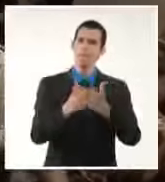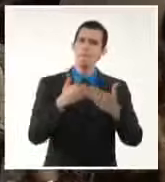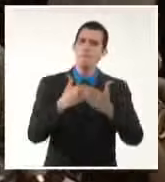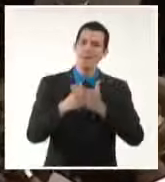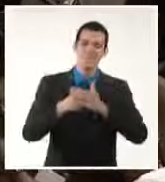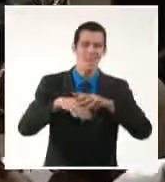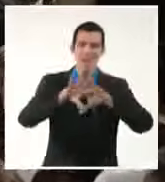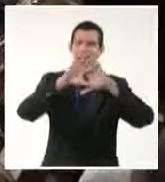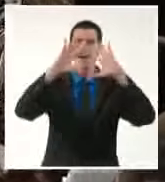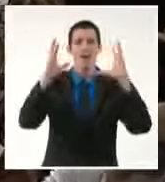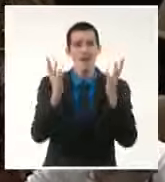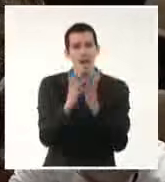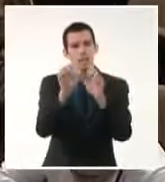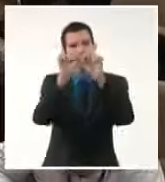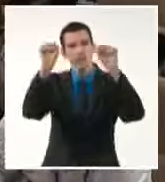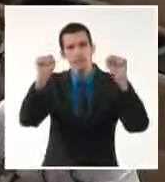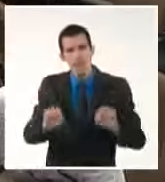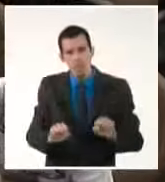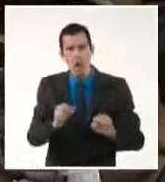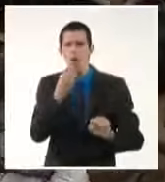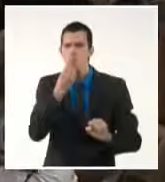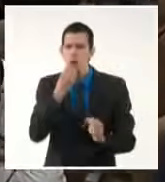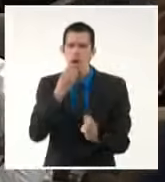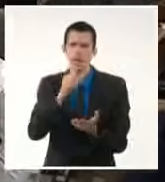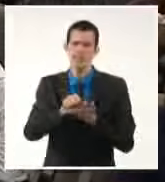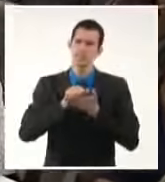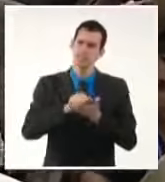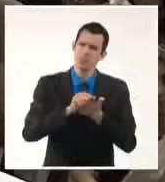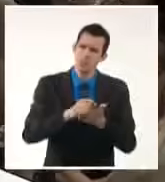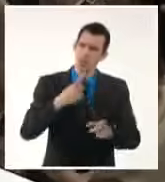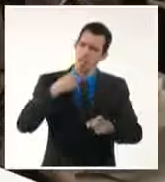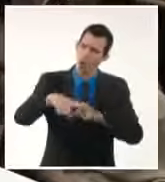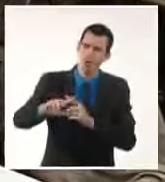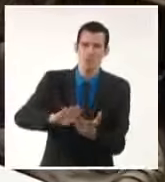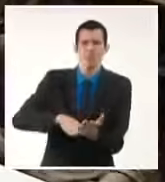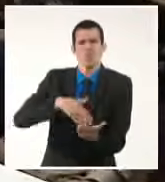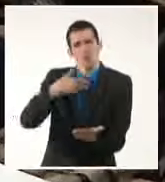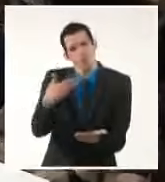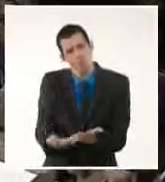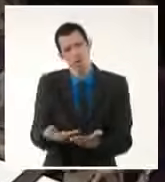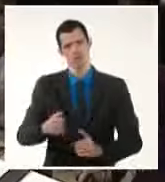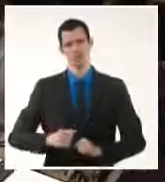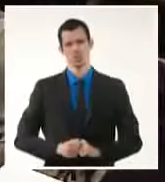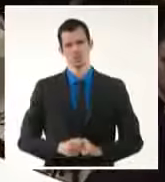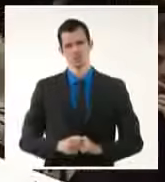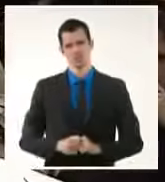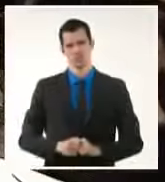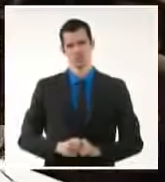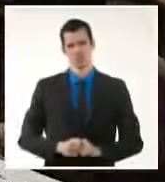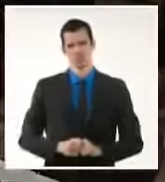que permitan ampliar la oferta, aprovechando adecuadamente las facultades